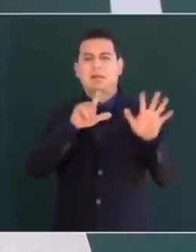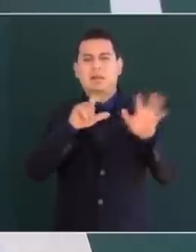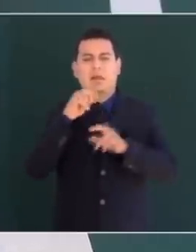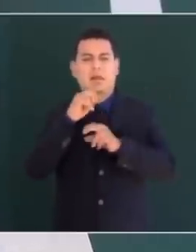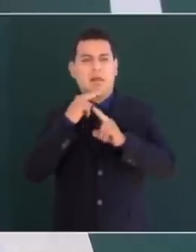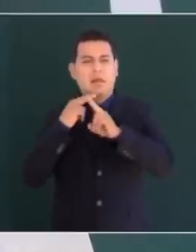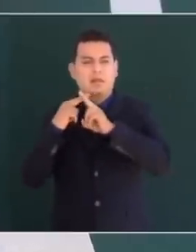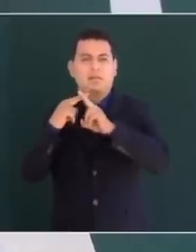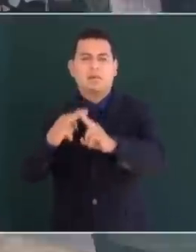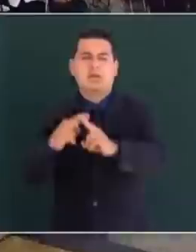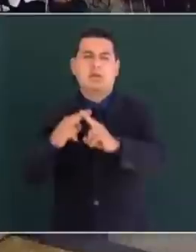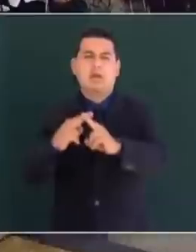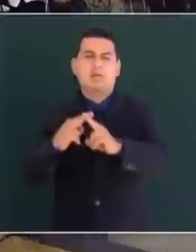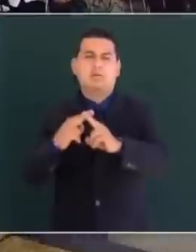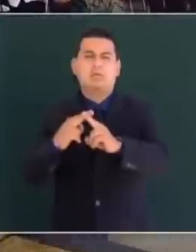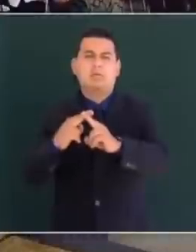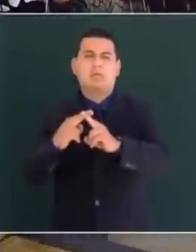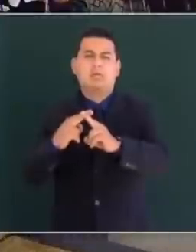aniversario.